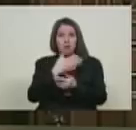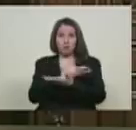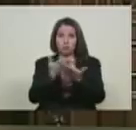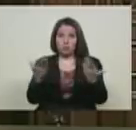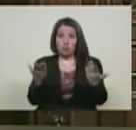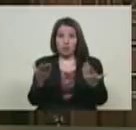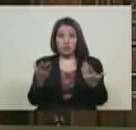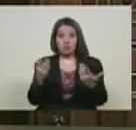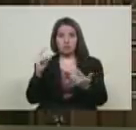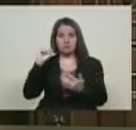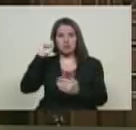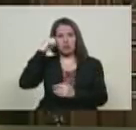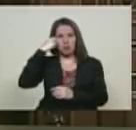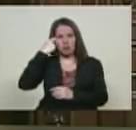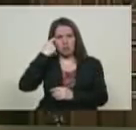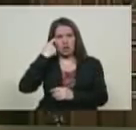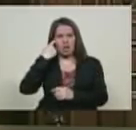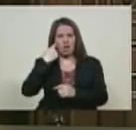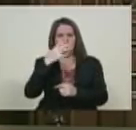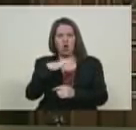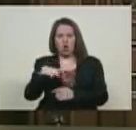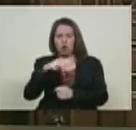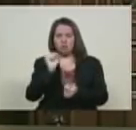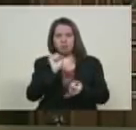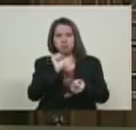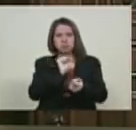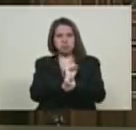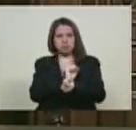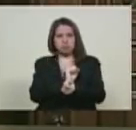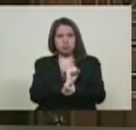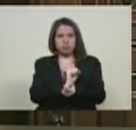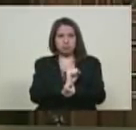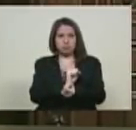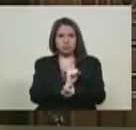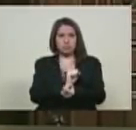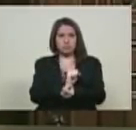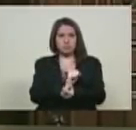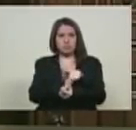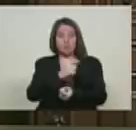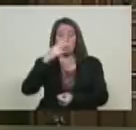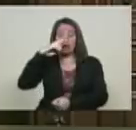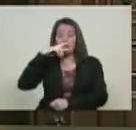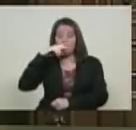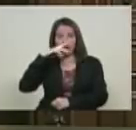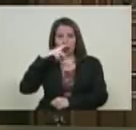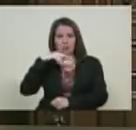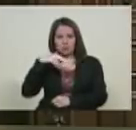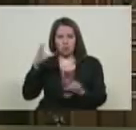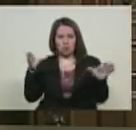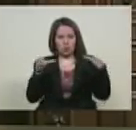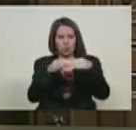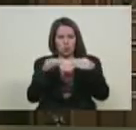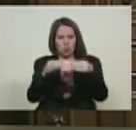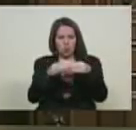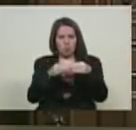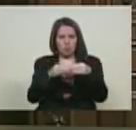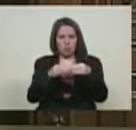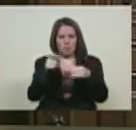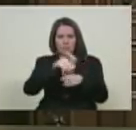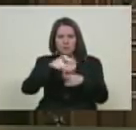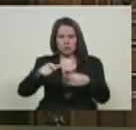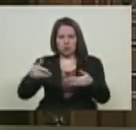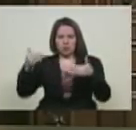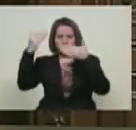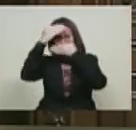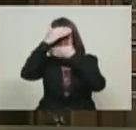videos de la captura, de las revelaciones, de las declaraciones de este grupo de terroristas,